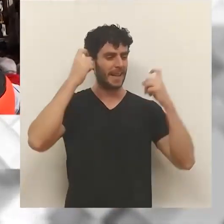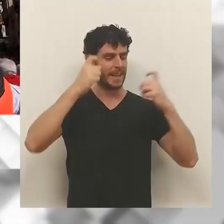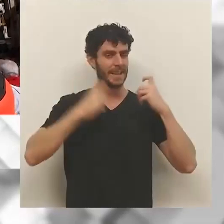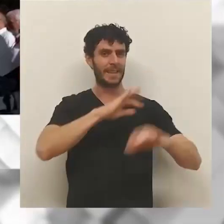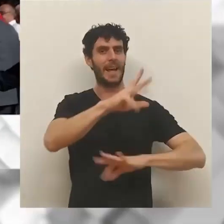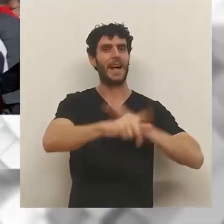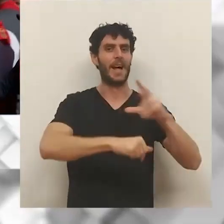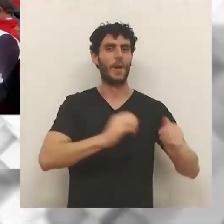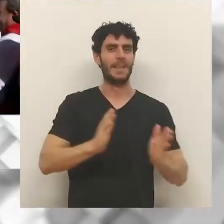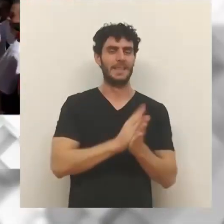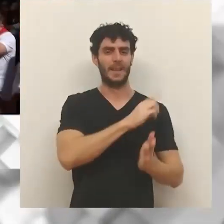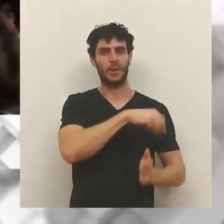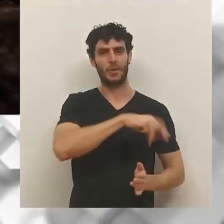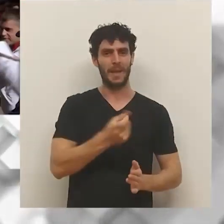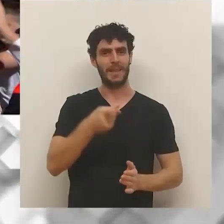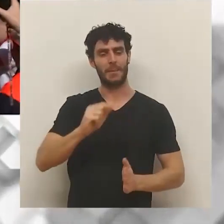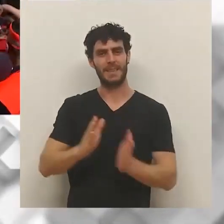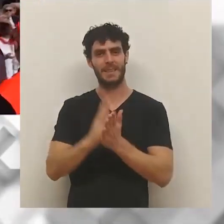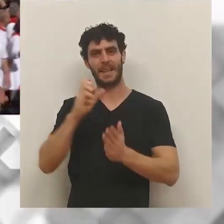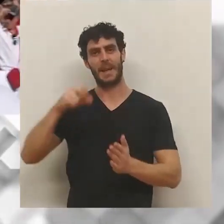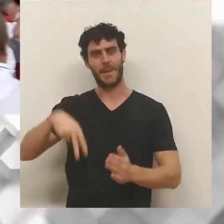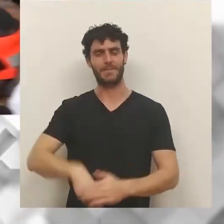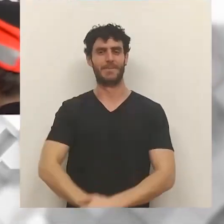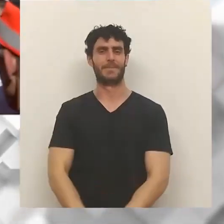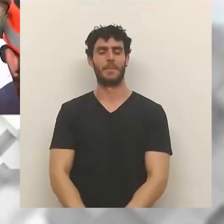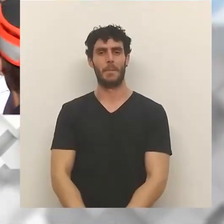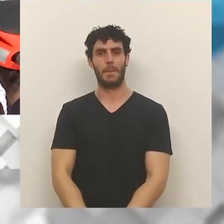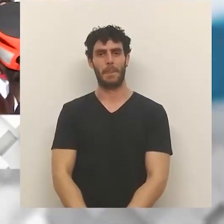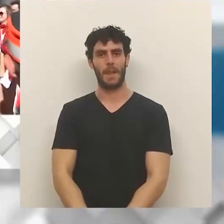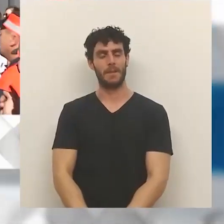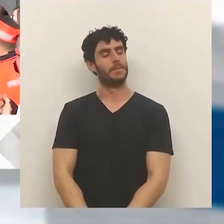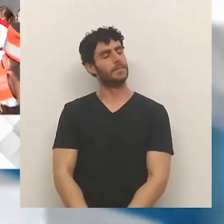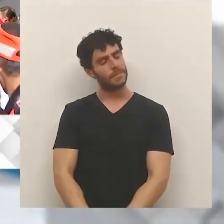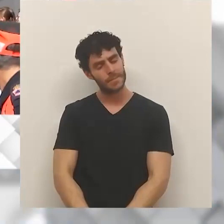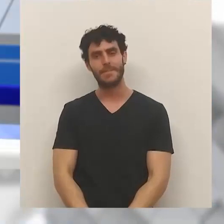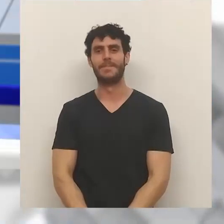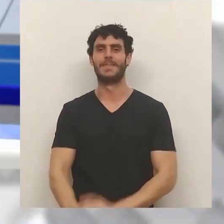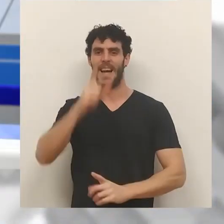navarros vuelvan a intentar llevarse las imágenes de San Cosme y San Damián.